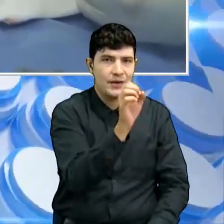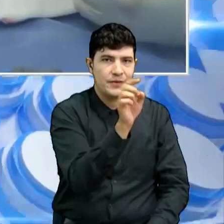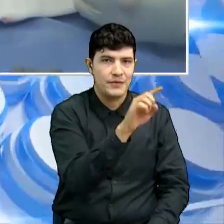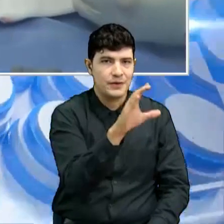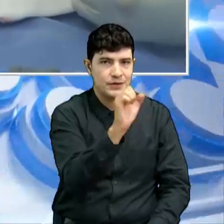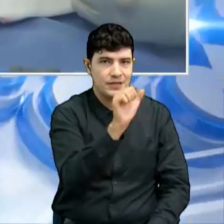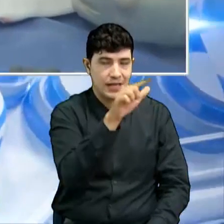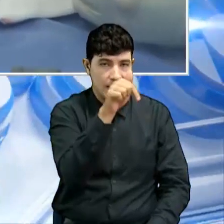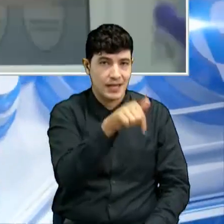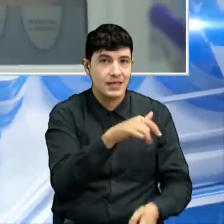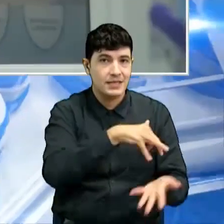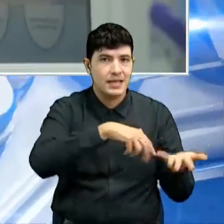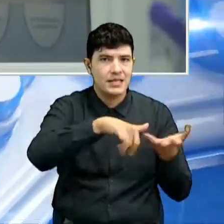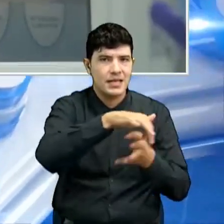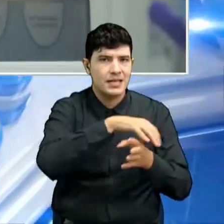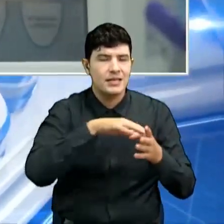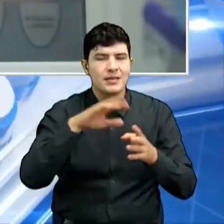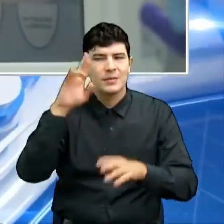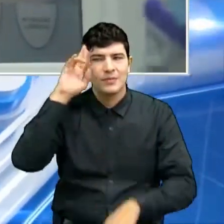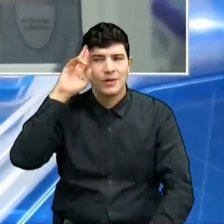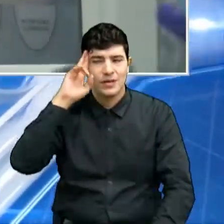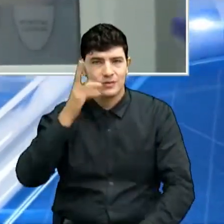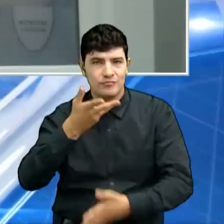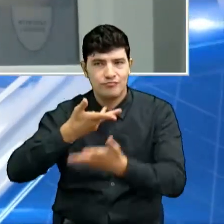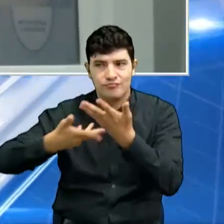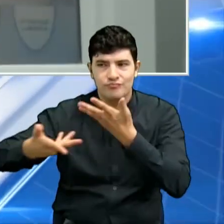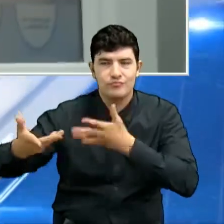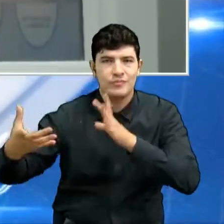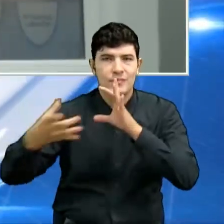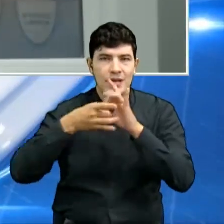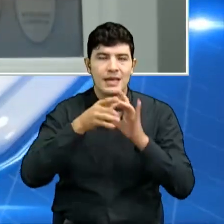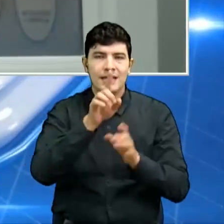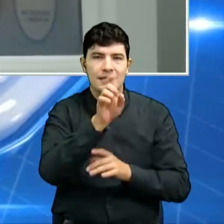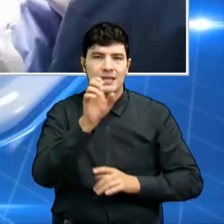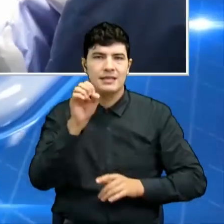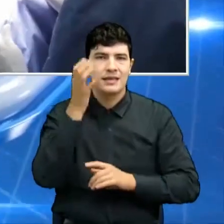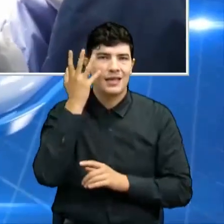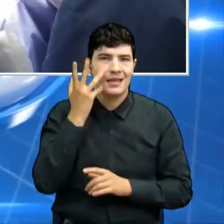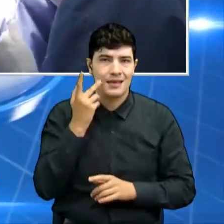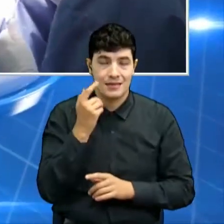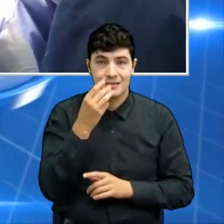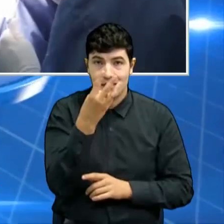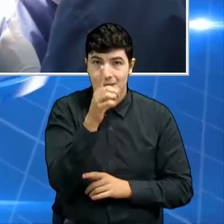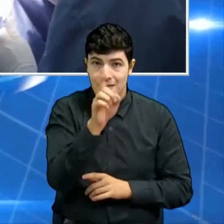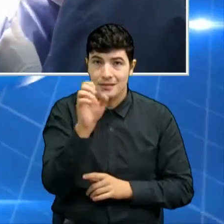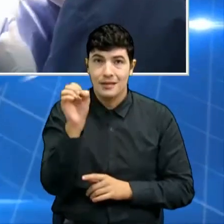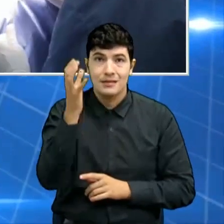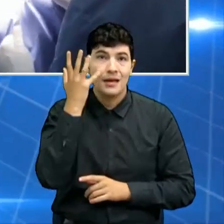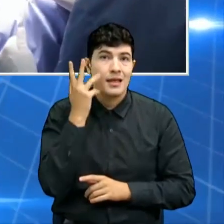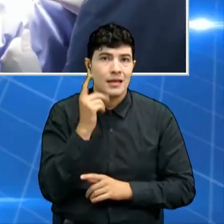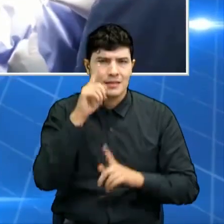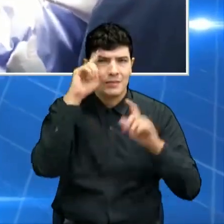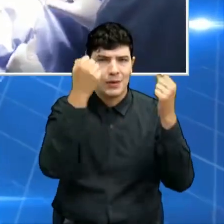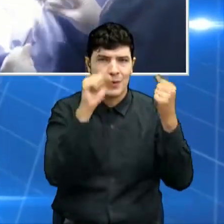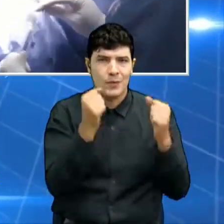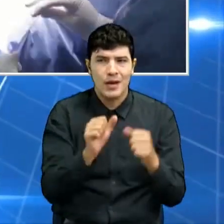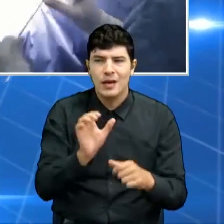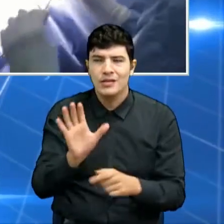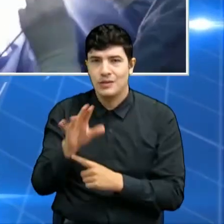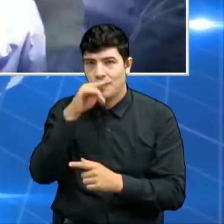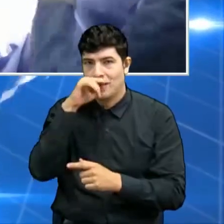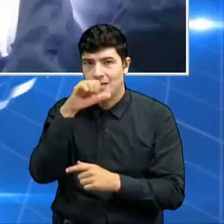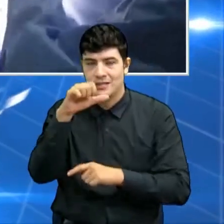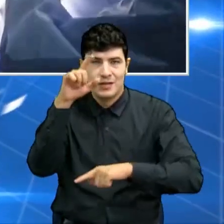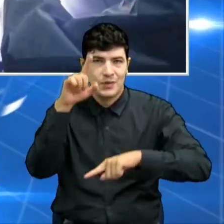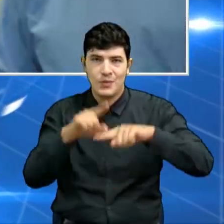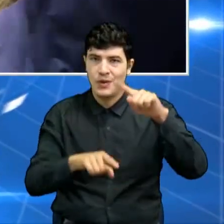gran trabajo diplomático que tardó 60 días. 60 días que generaban angustia porque la niña no se podía acostar boca abajo